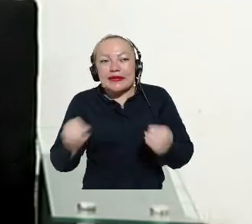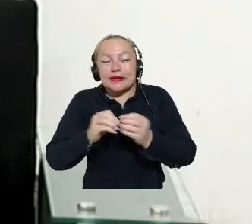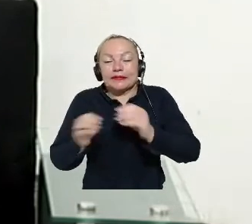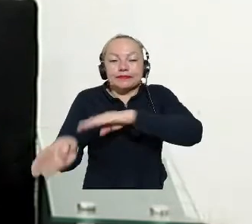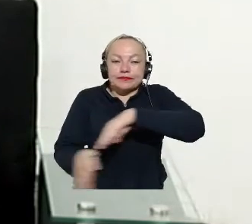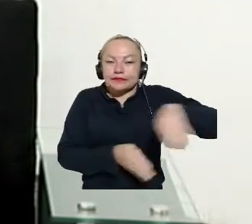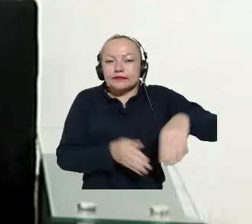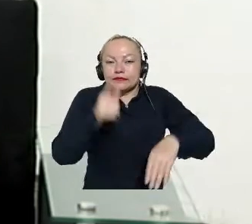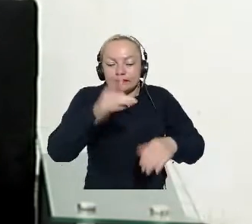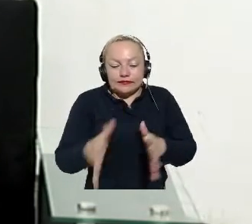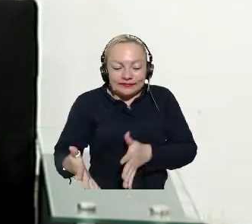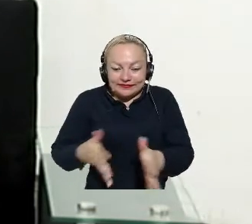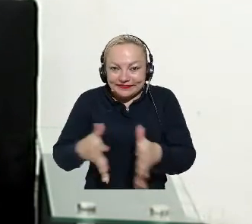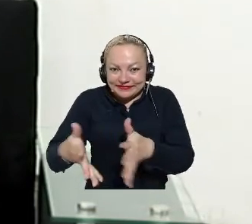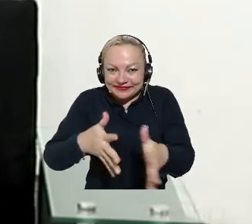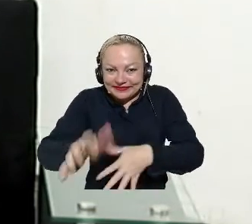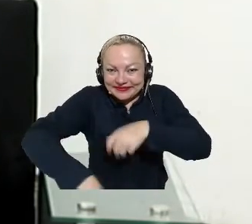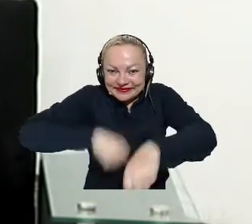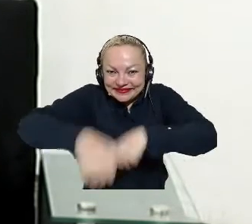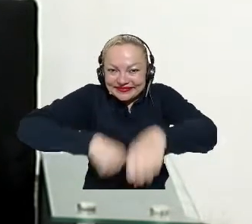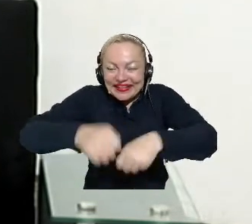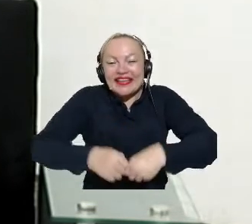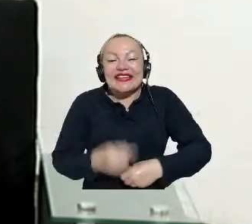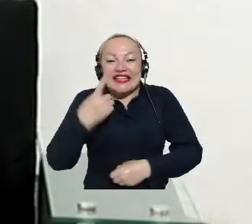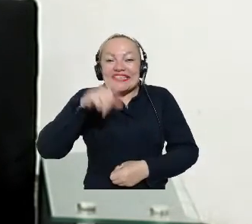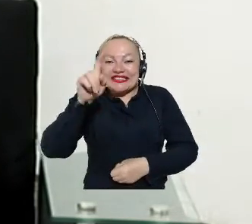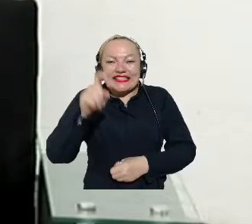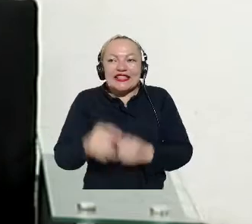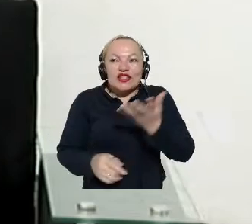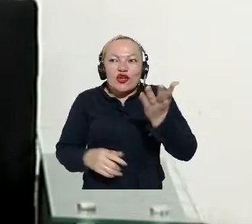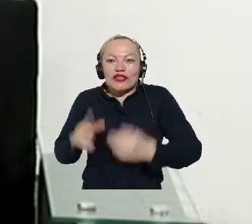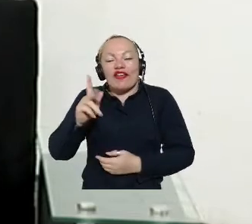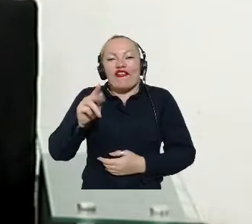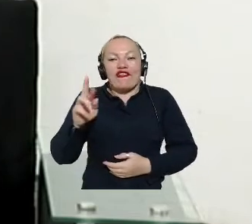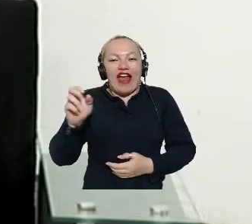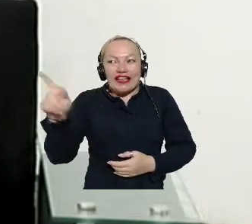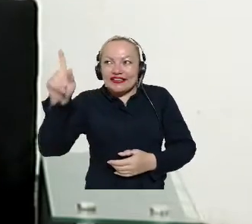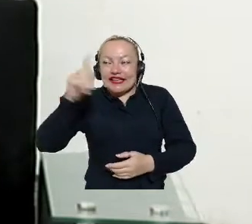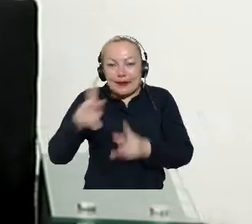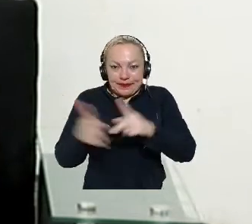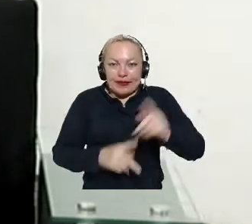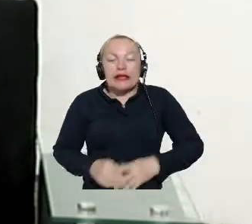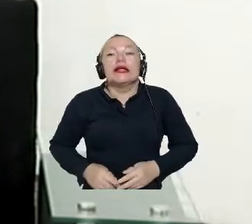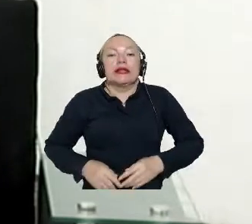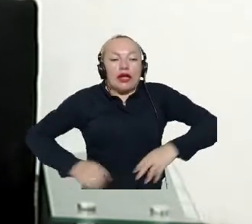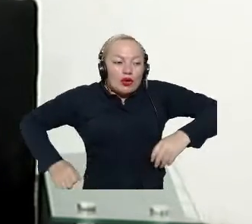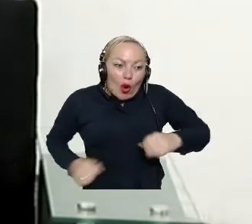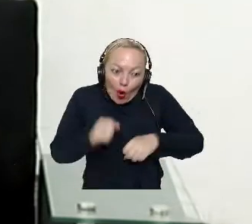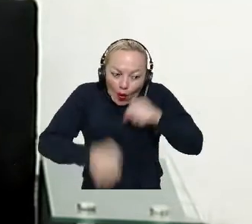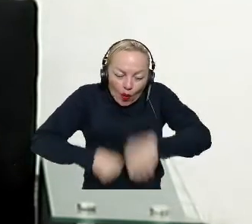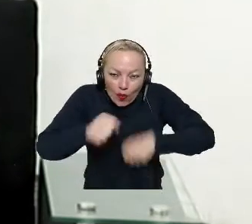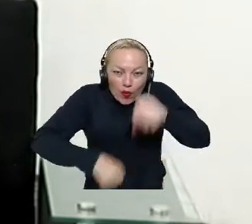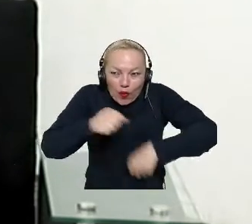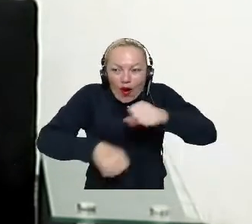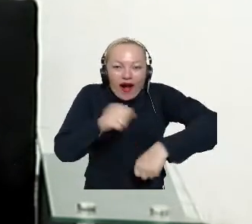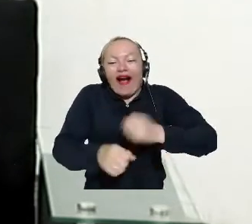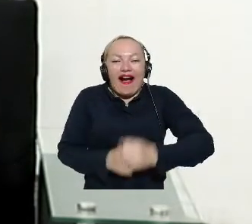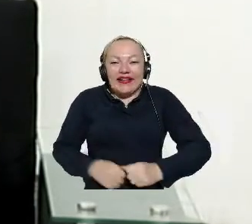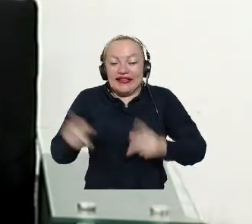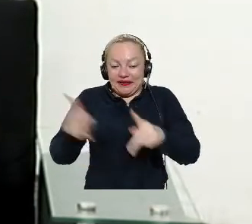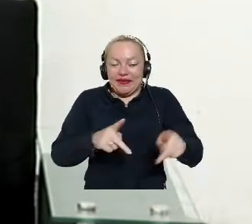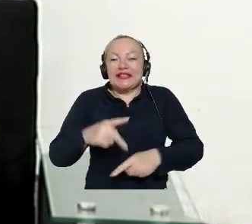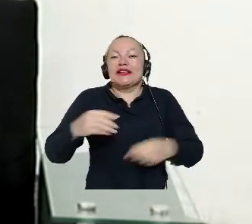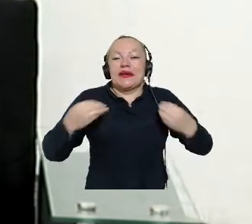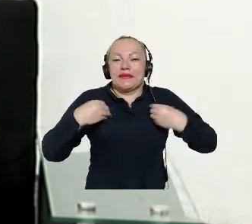etapa número 16 del Tour de Francia, donde nuestros colombianos están empezando a repuntar en los primeros lugares.